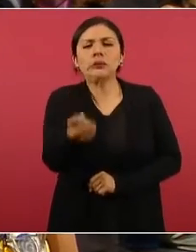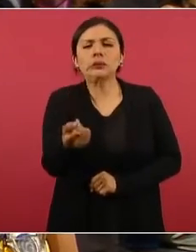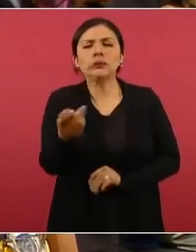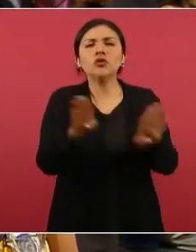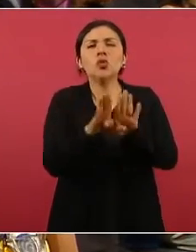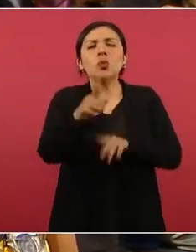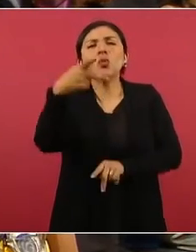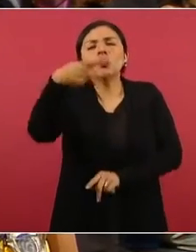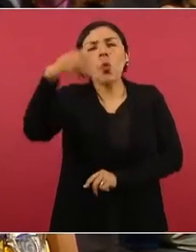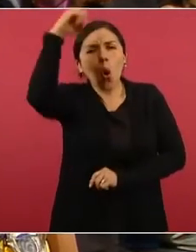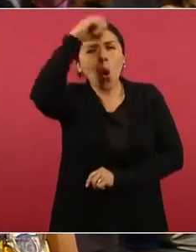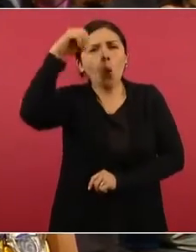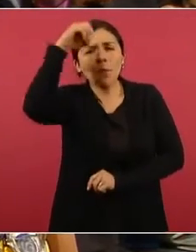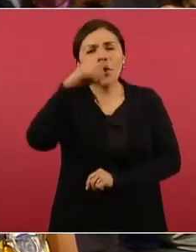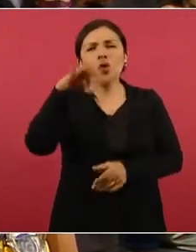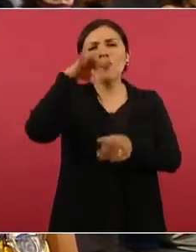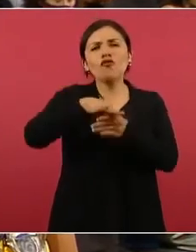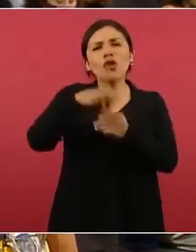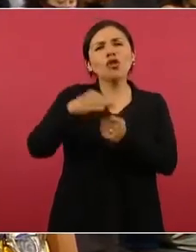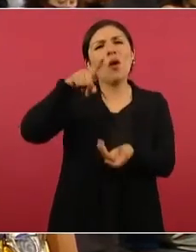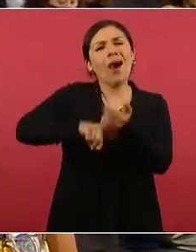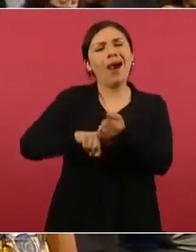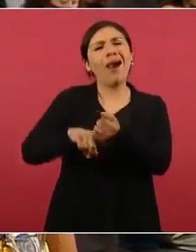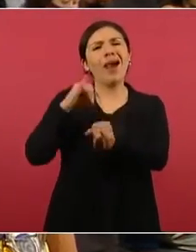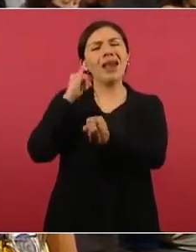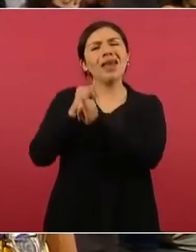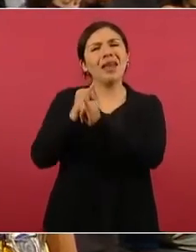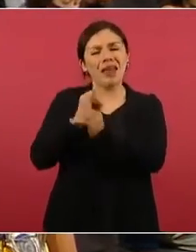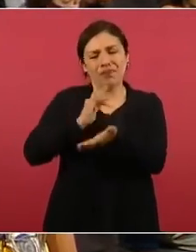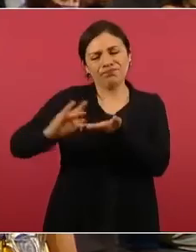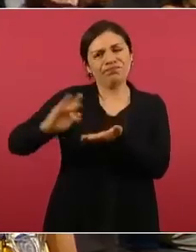una reflexión de usted sobre el voto electrónico que se puso en